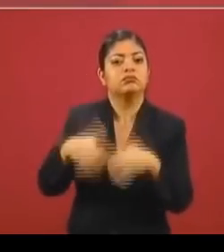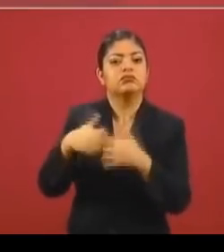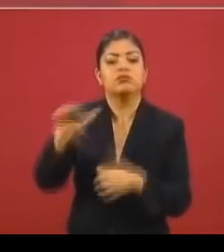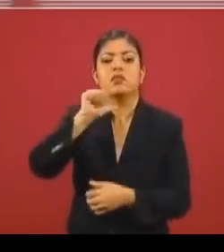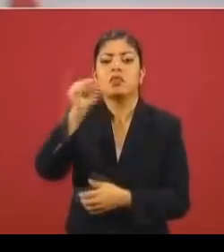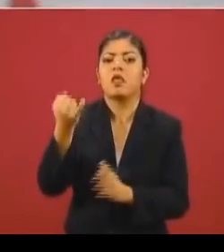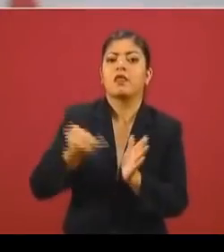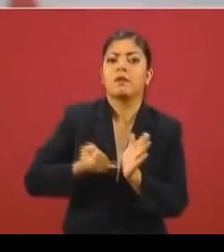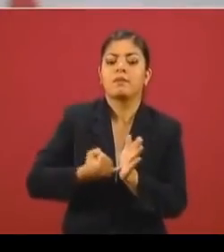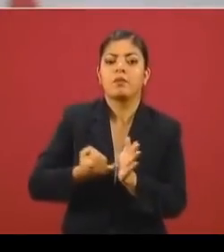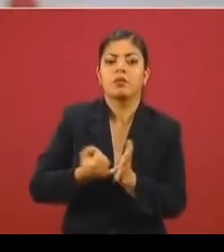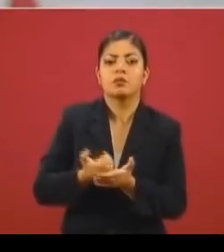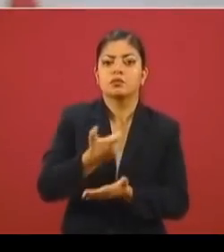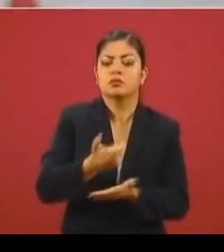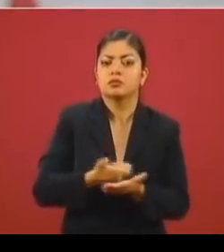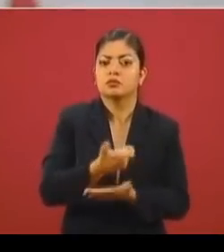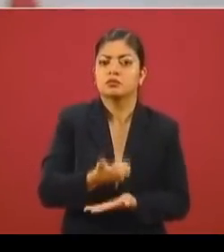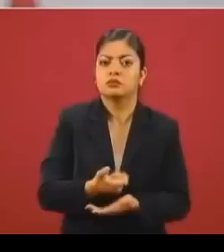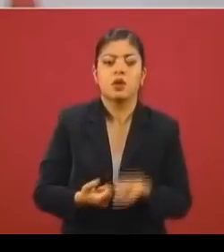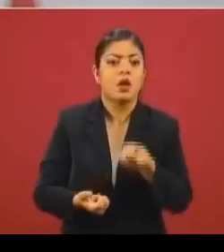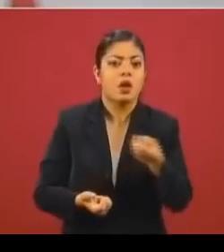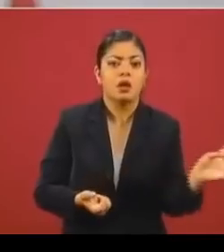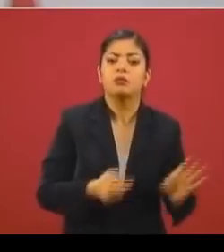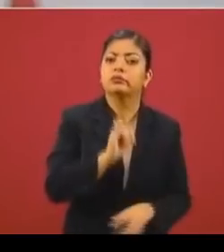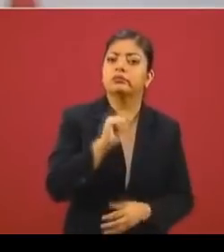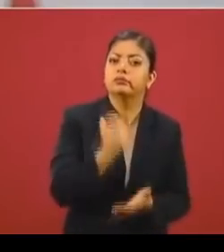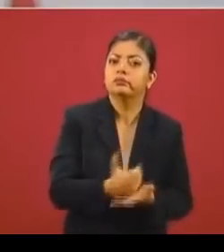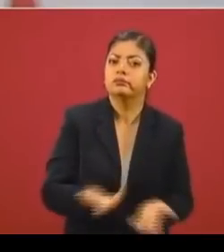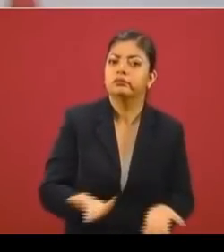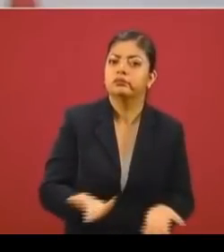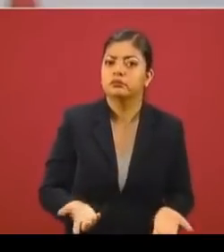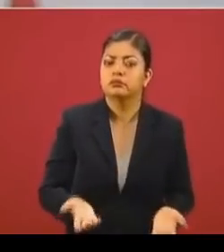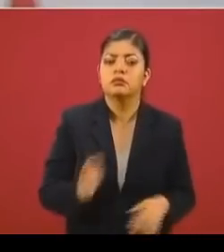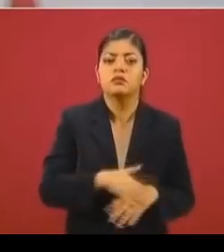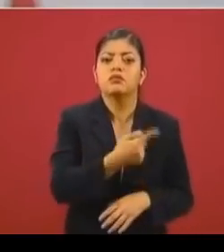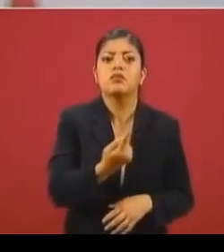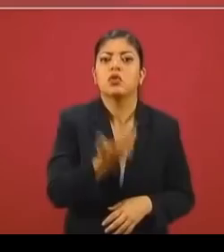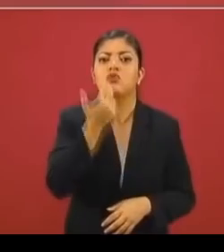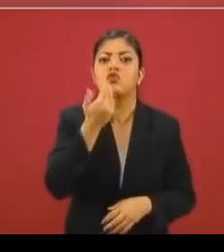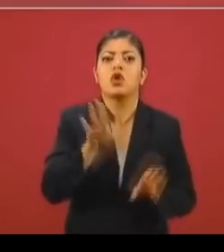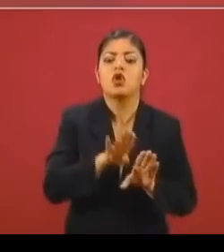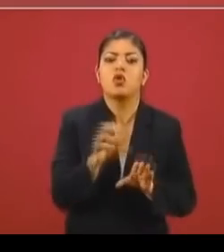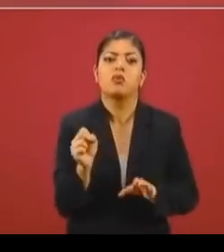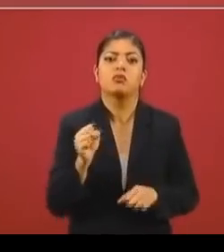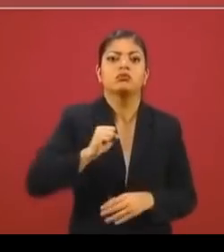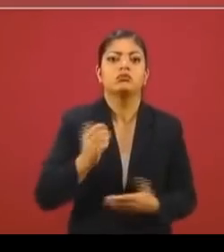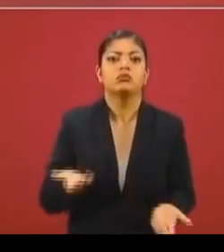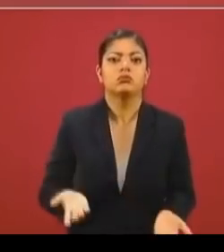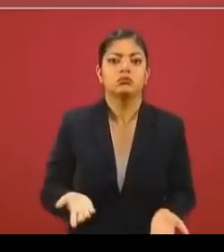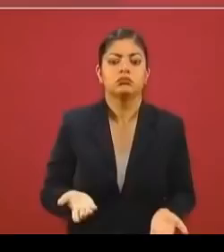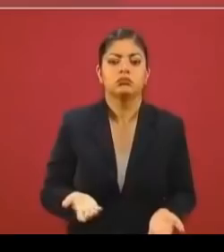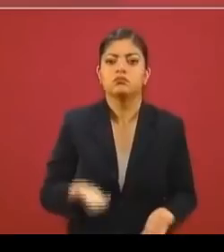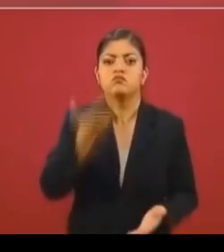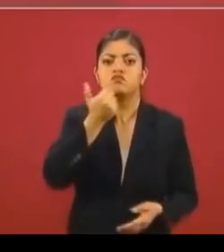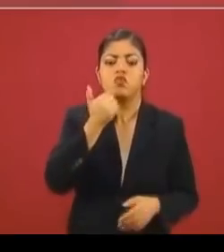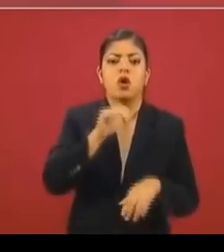pagan impuestos y otras sí tienen que pagar porque no tienen agarraderas, porque no